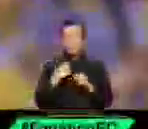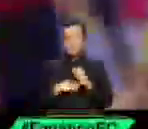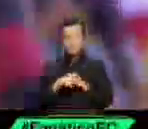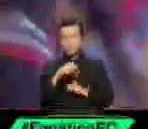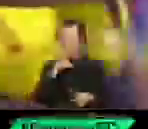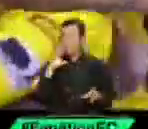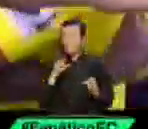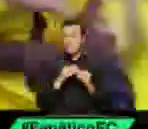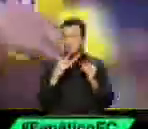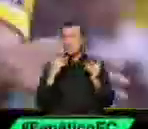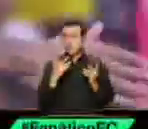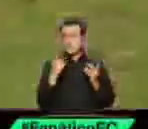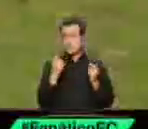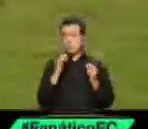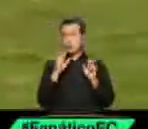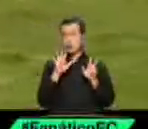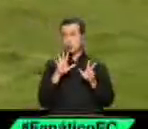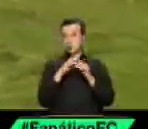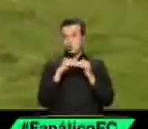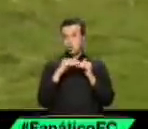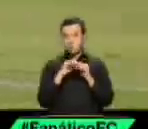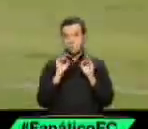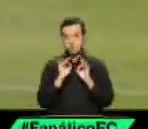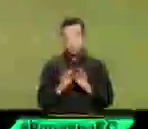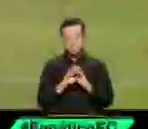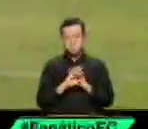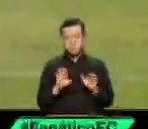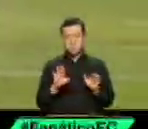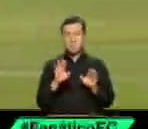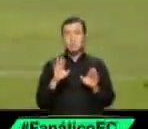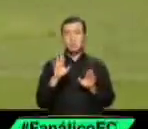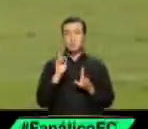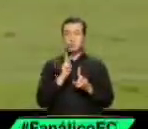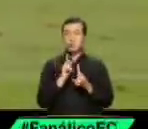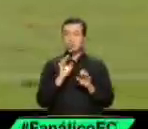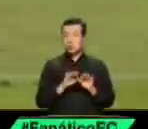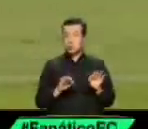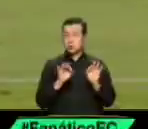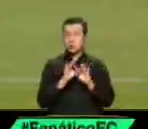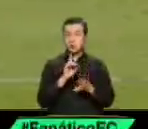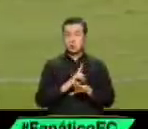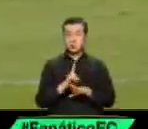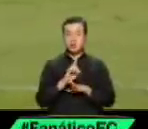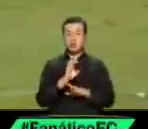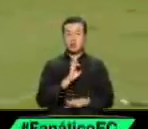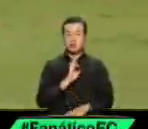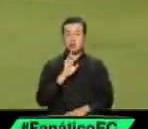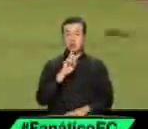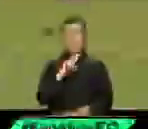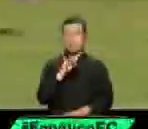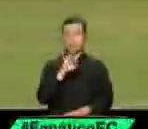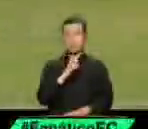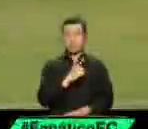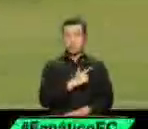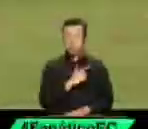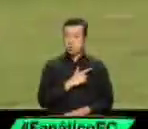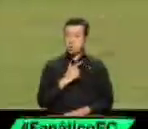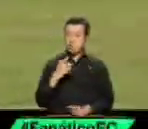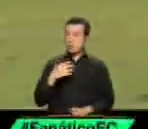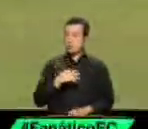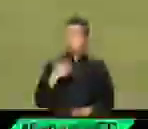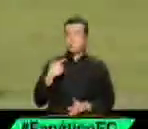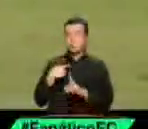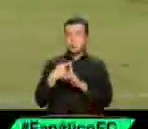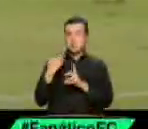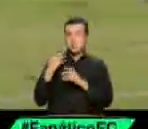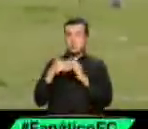Todas las localidades costarán $8. Es un partido clave, dijo el director técnico Pablo Repetto. Los canarios son optimistas sobre